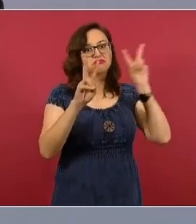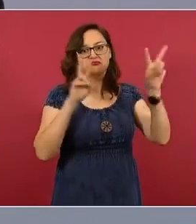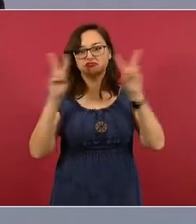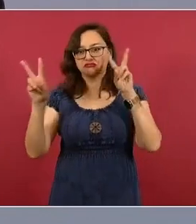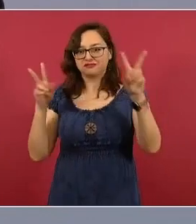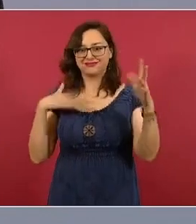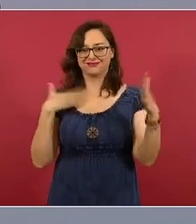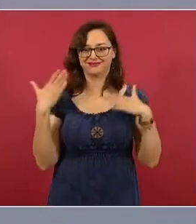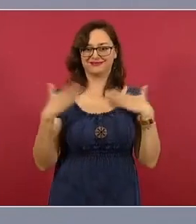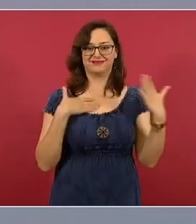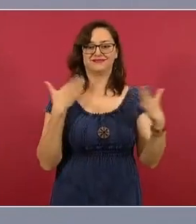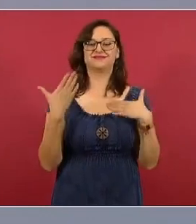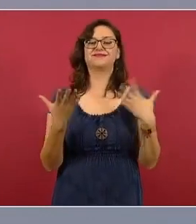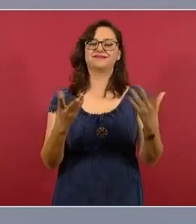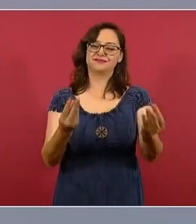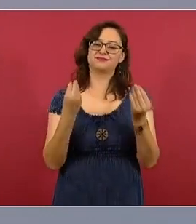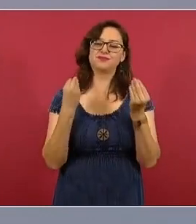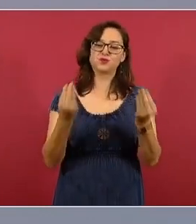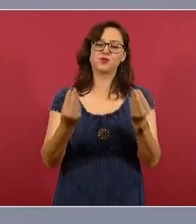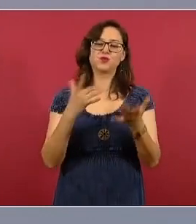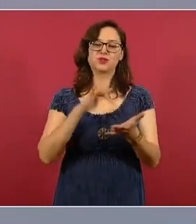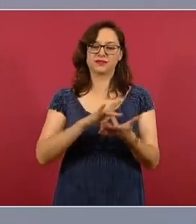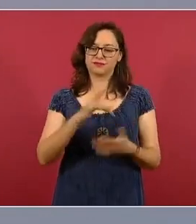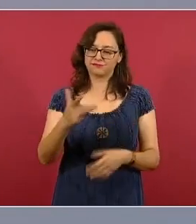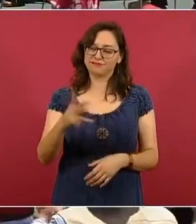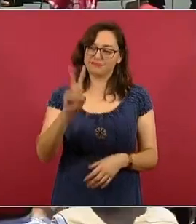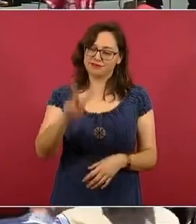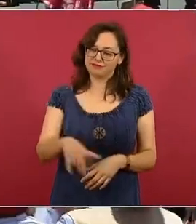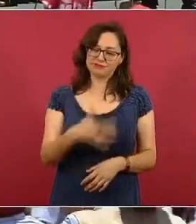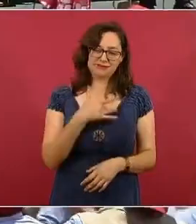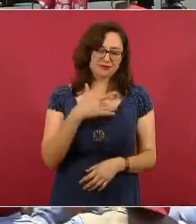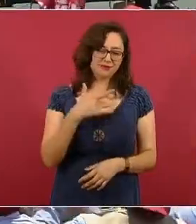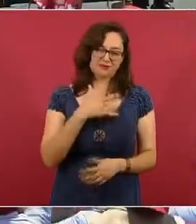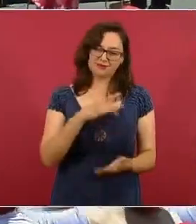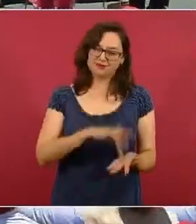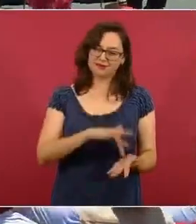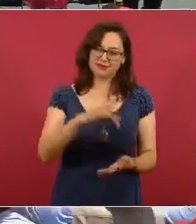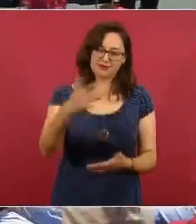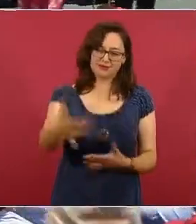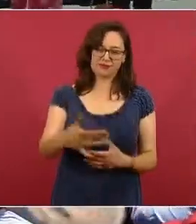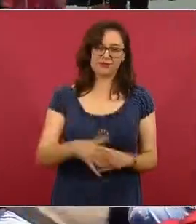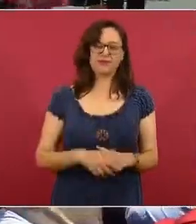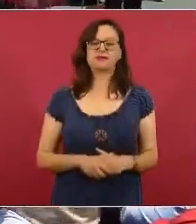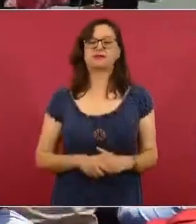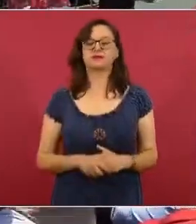murales y muchas gracias de todo corazón. Muchas gracias.